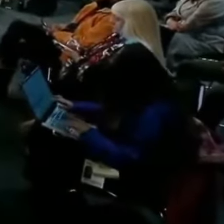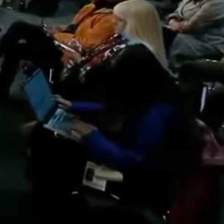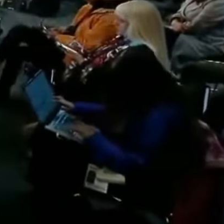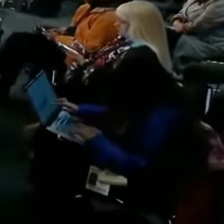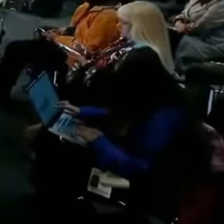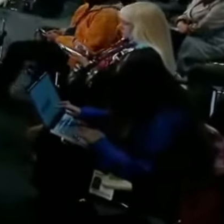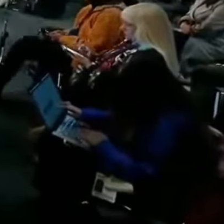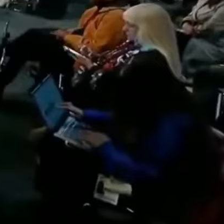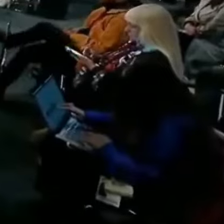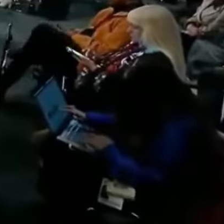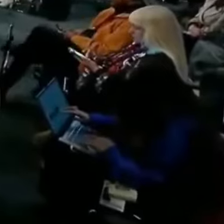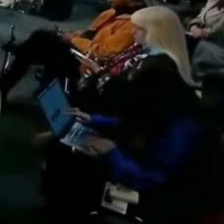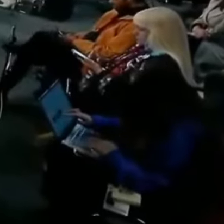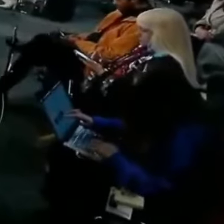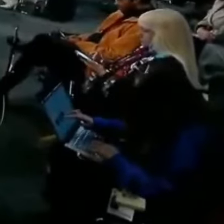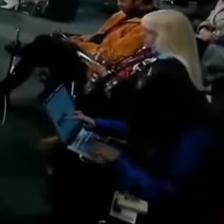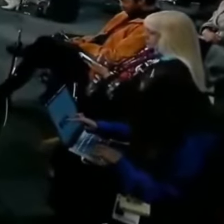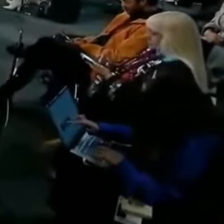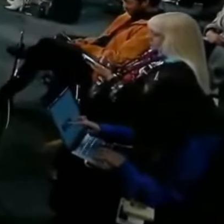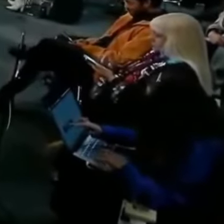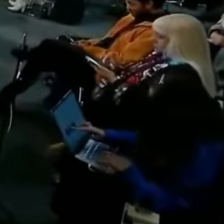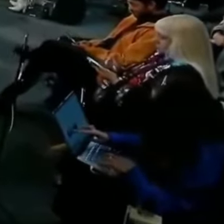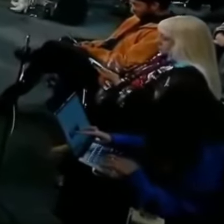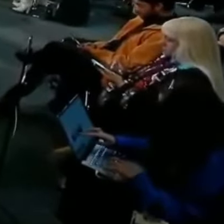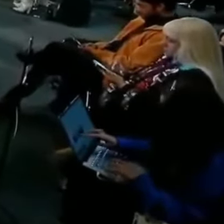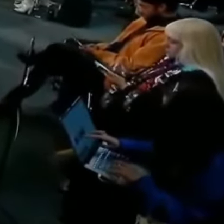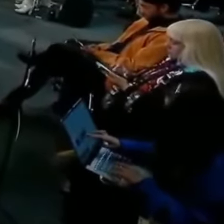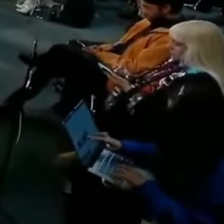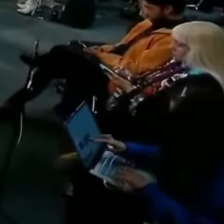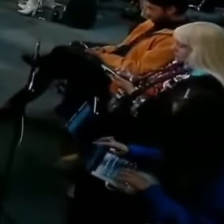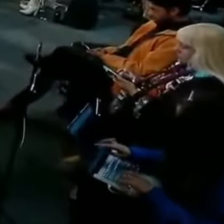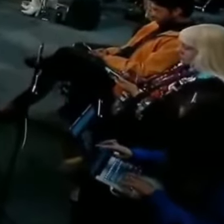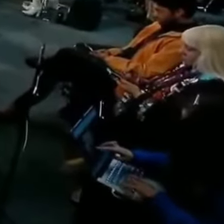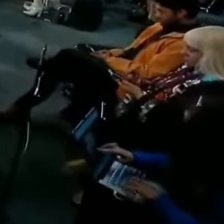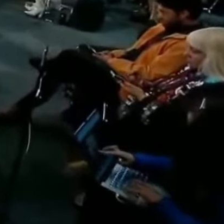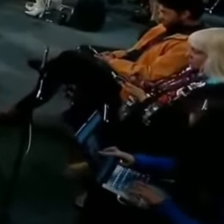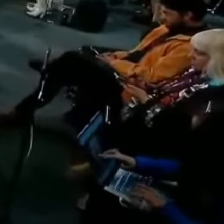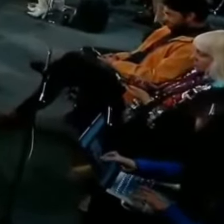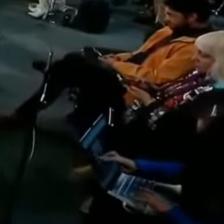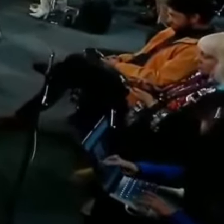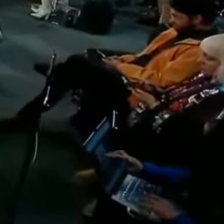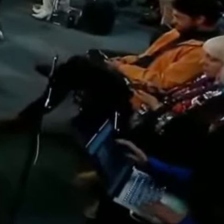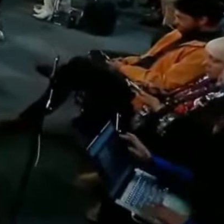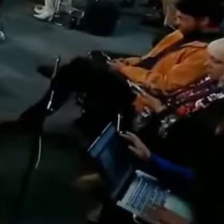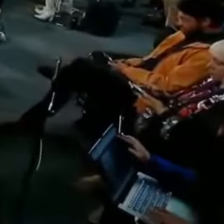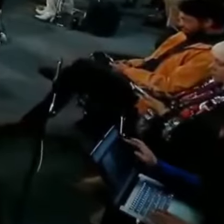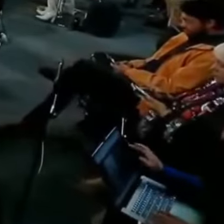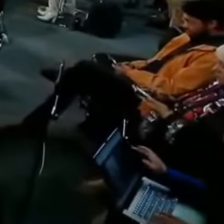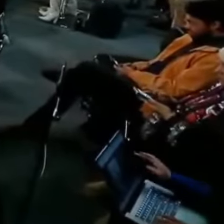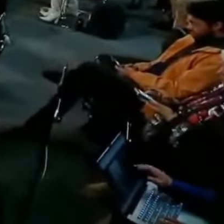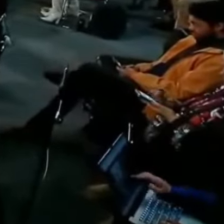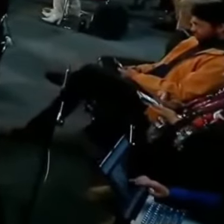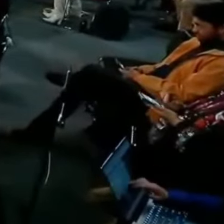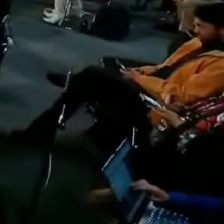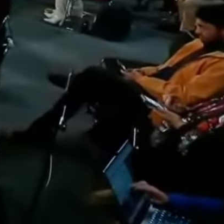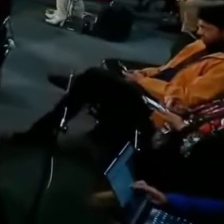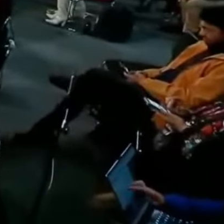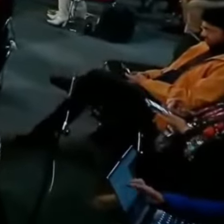protejan al débil de los abusos que comete el fuerte. Eso es Morelos.